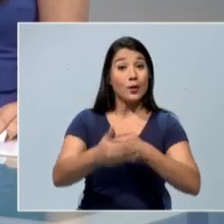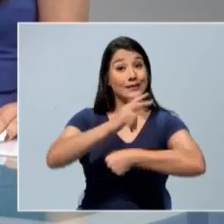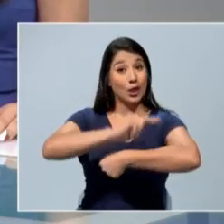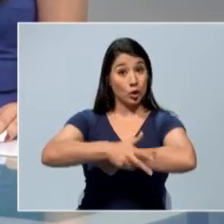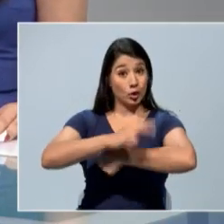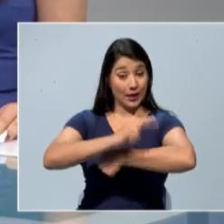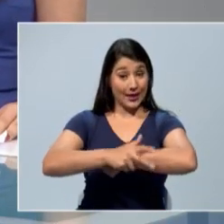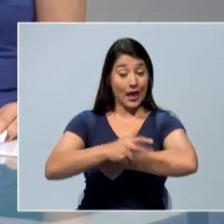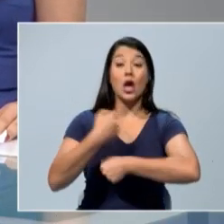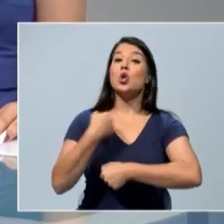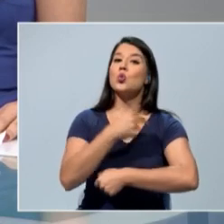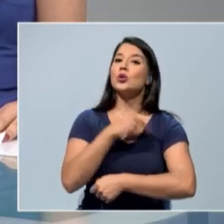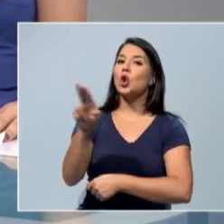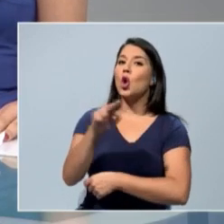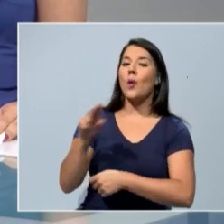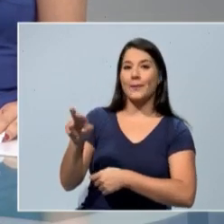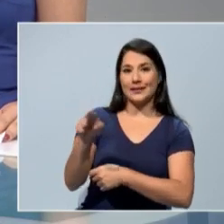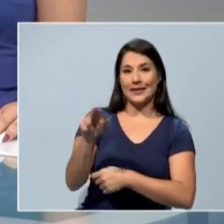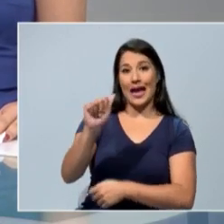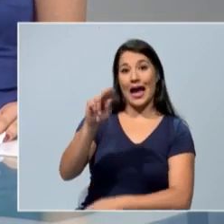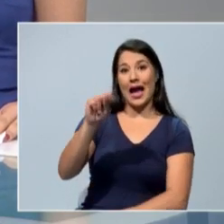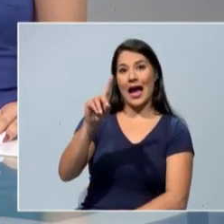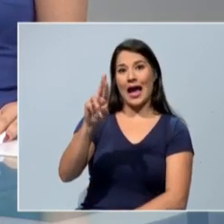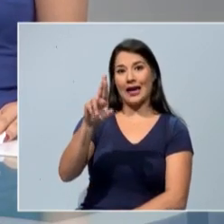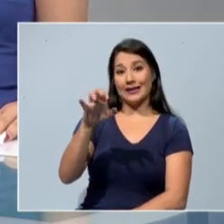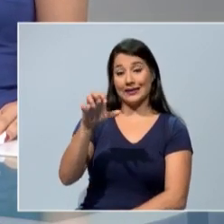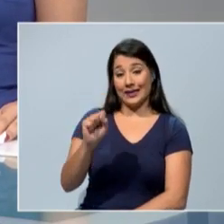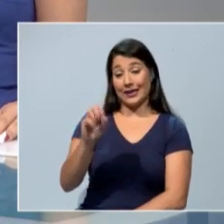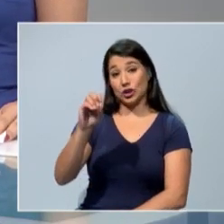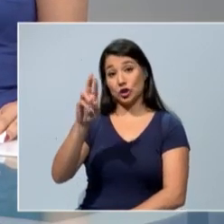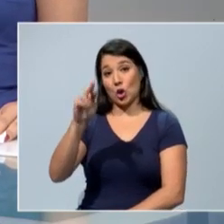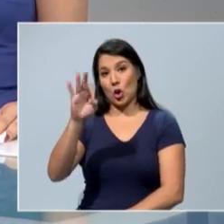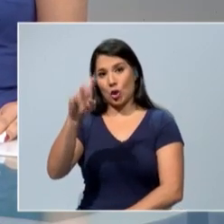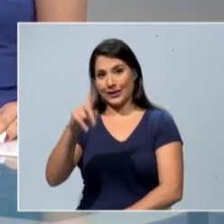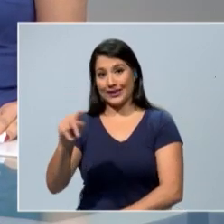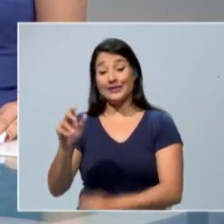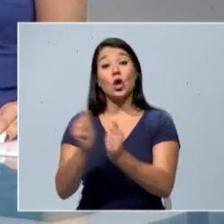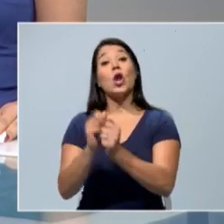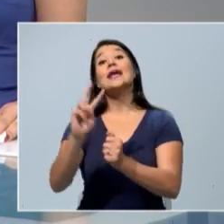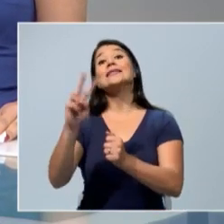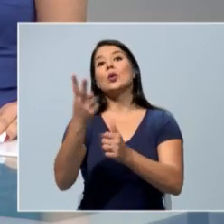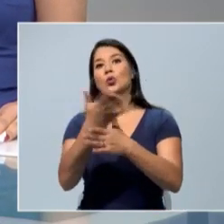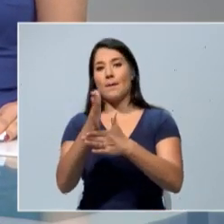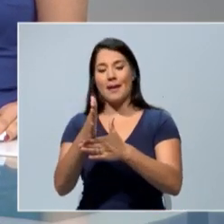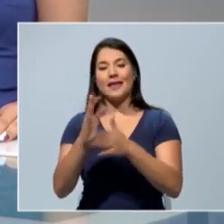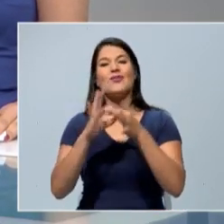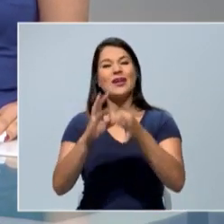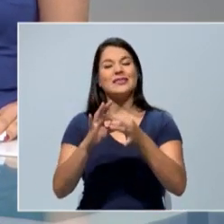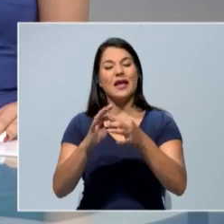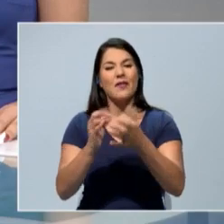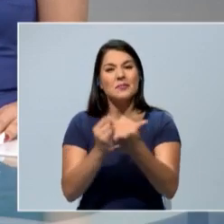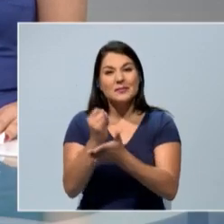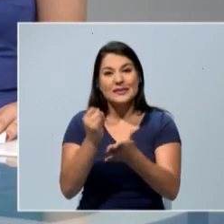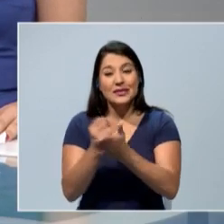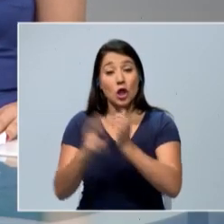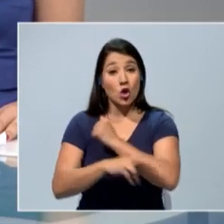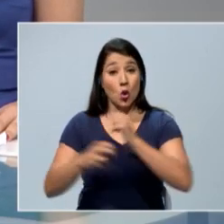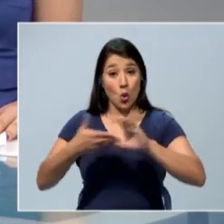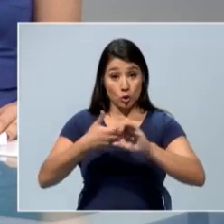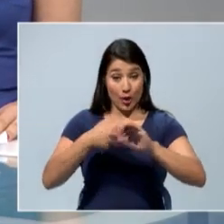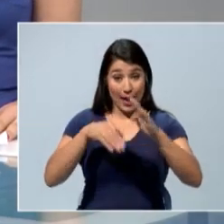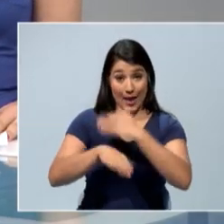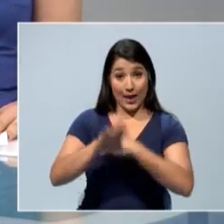Junta, nuestro compañero Andrés Ortiz con la segunda entrega de robo de combustible sobre el producto de Recope. Quédese